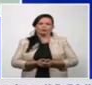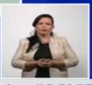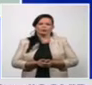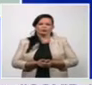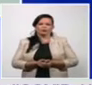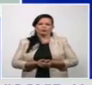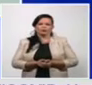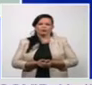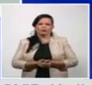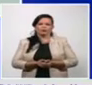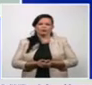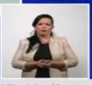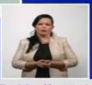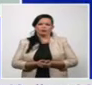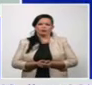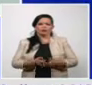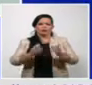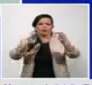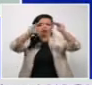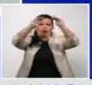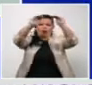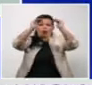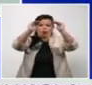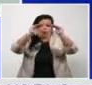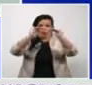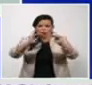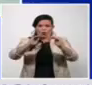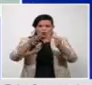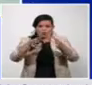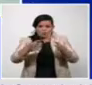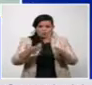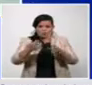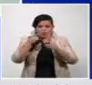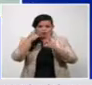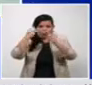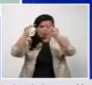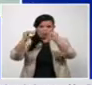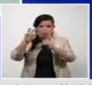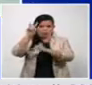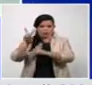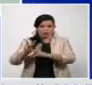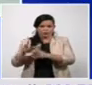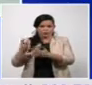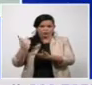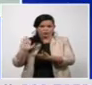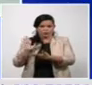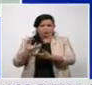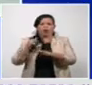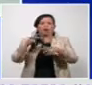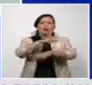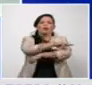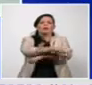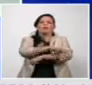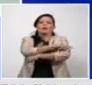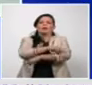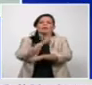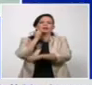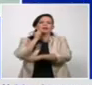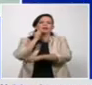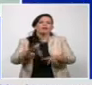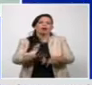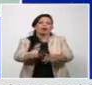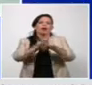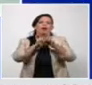Esto, en ese orden que está ahí, son los países con mayor afectación de